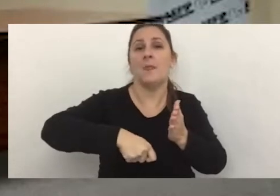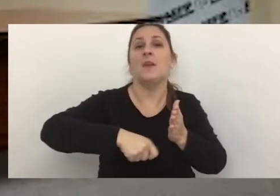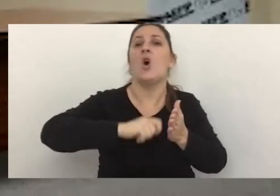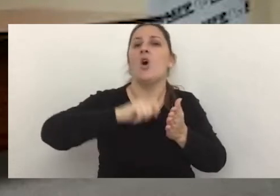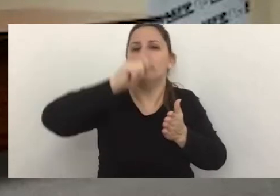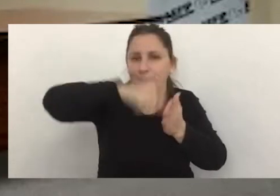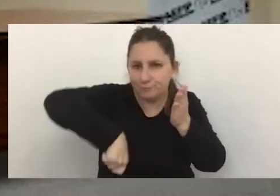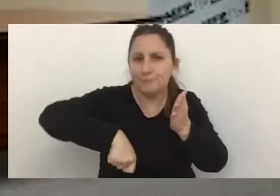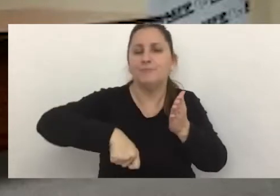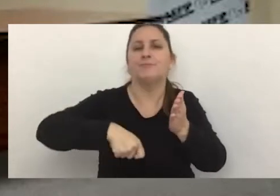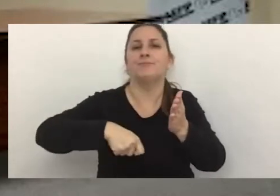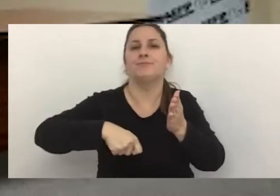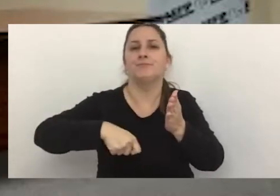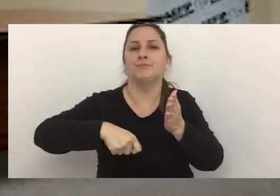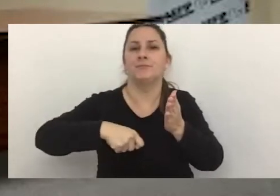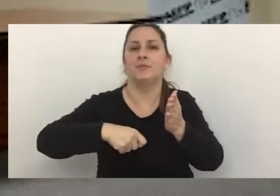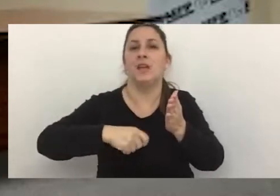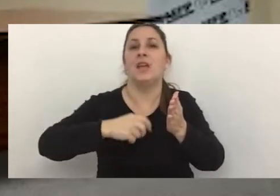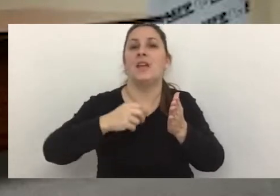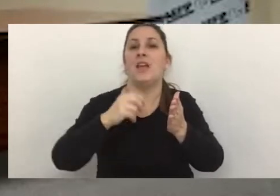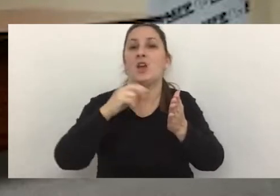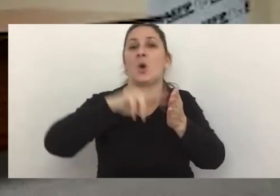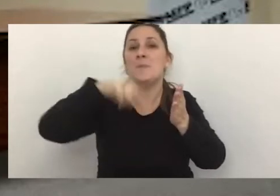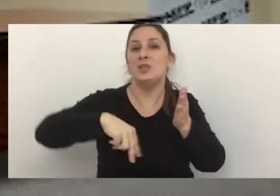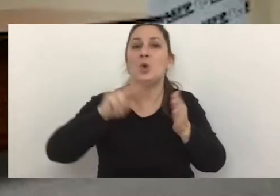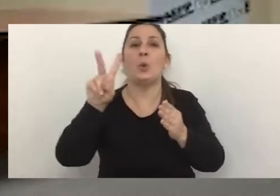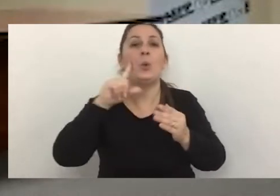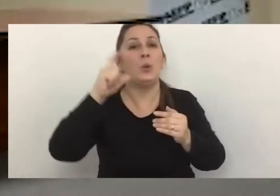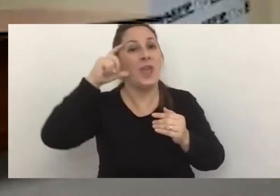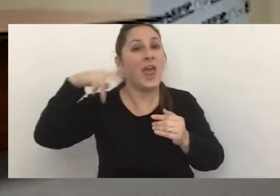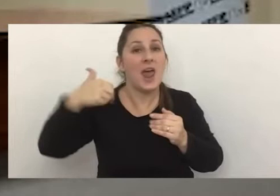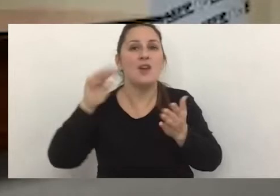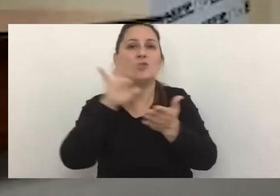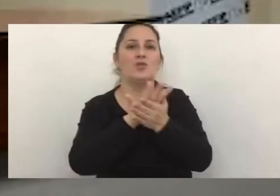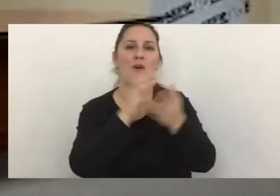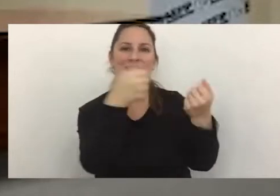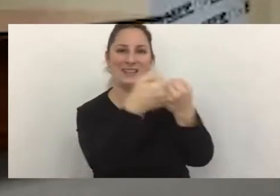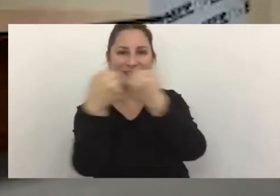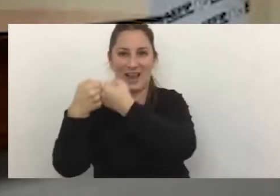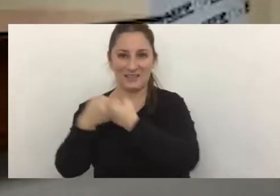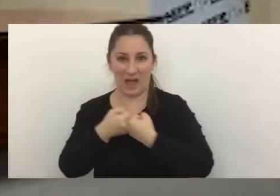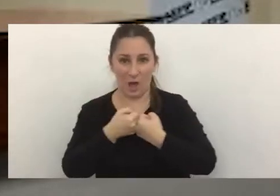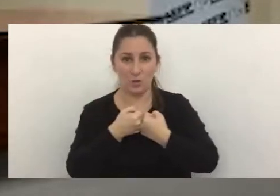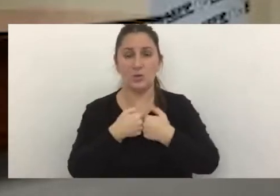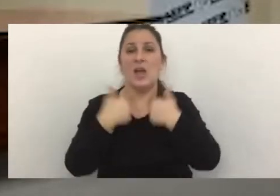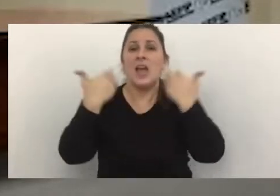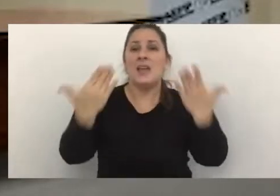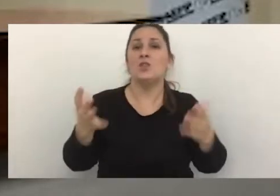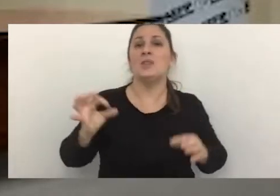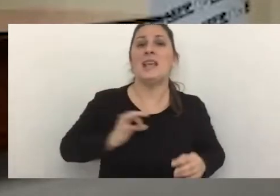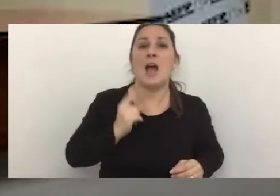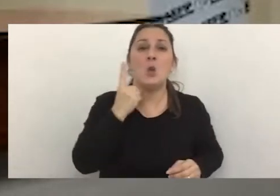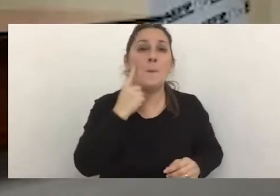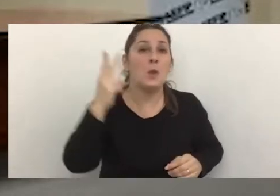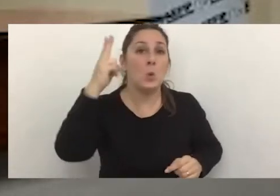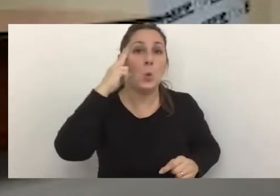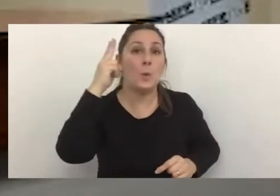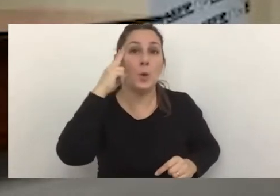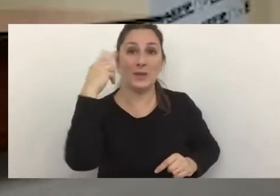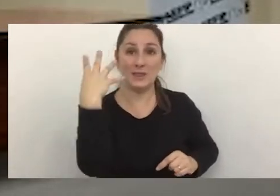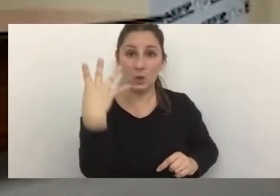ratificado en la Convención de Viena sobre Tratados. Con lo cual, lo que se hace después, en el año 94,